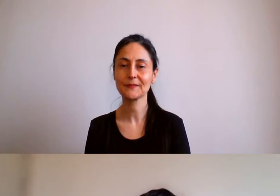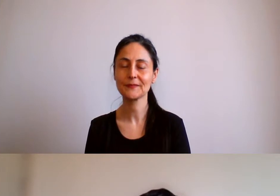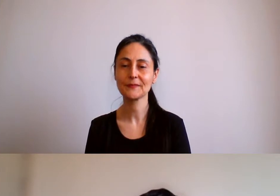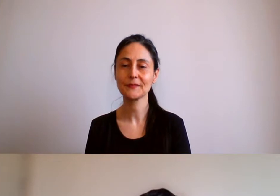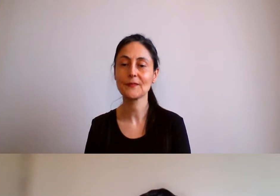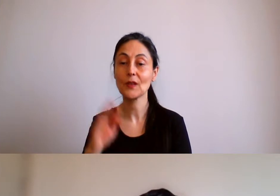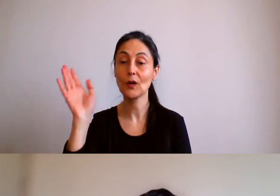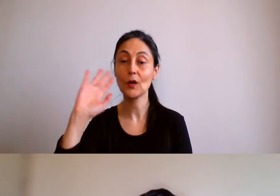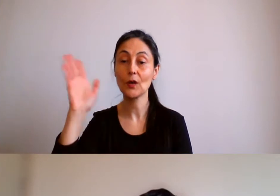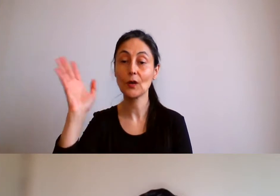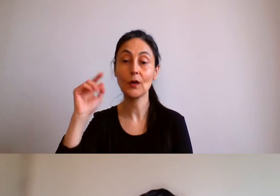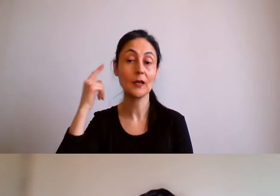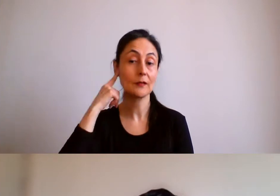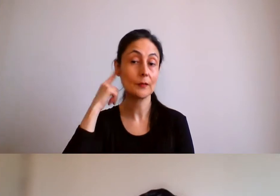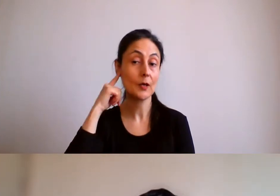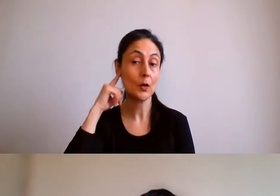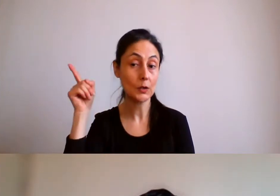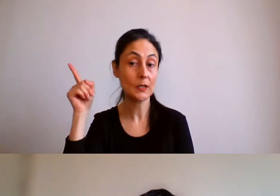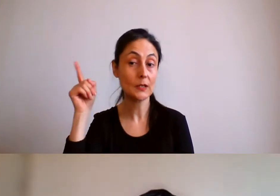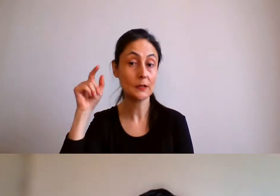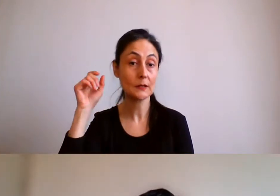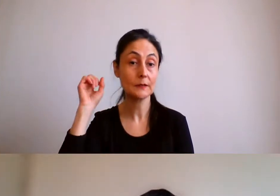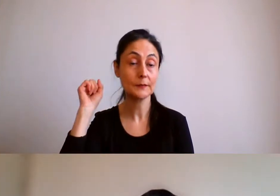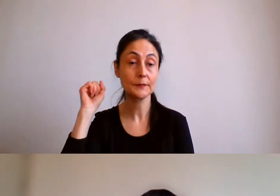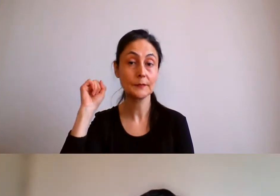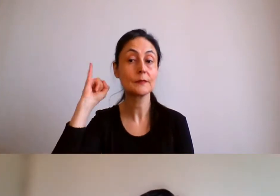Hola, ¿me escuchas?